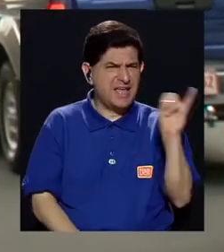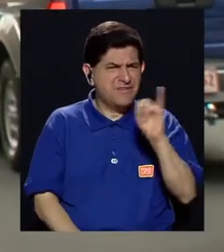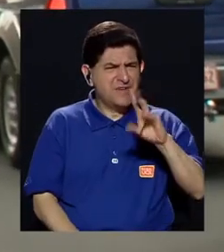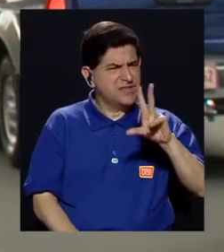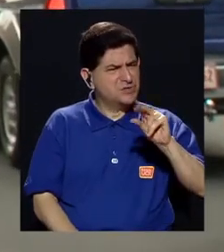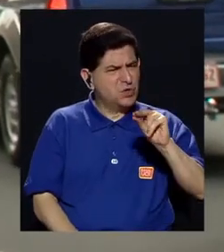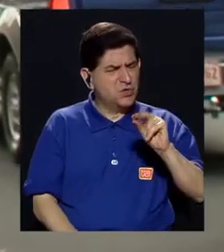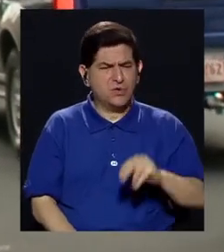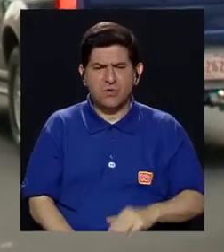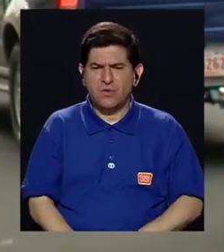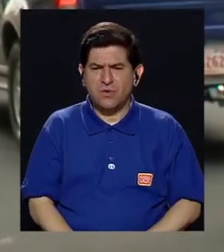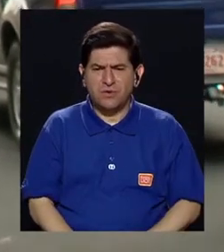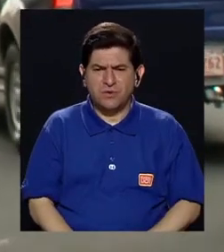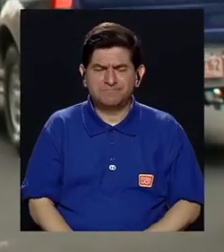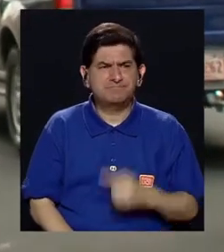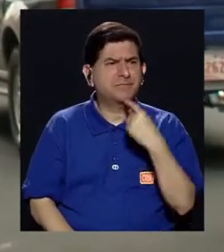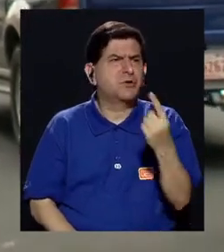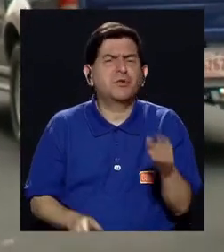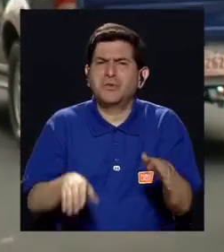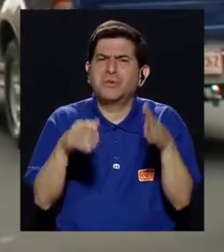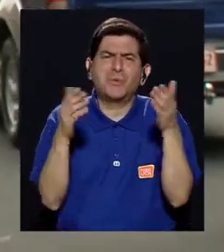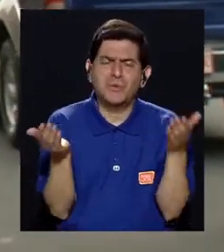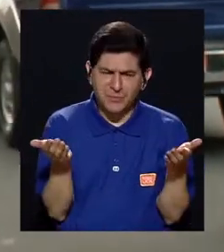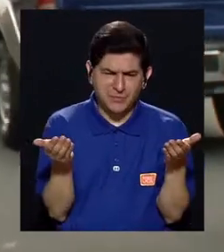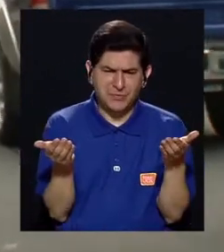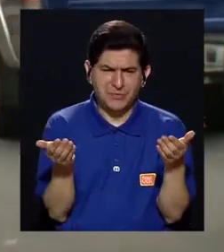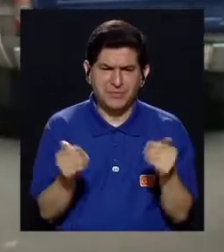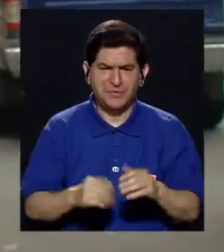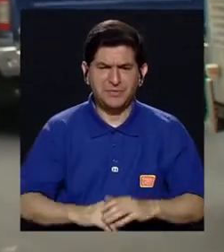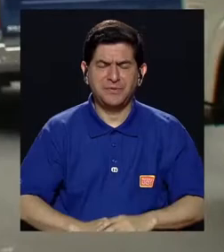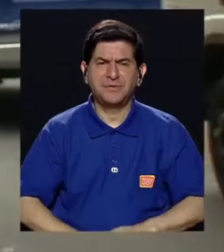vez infección, sino, ¿cómo le puedo decir?